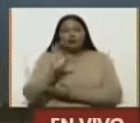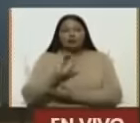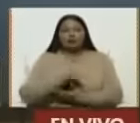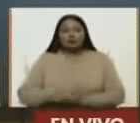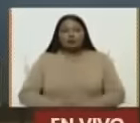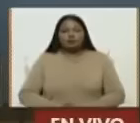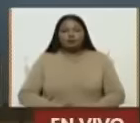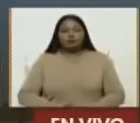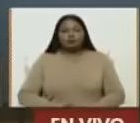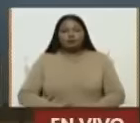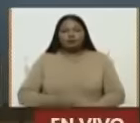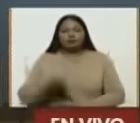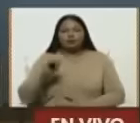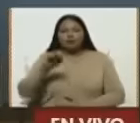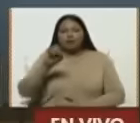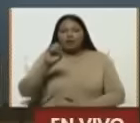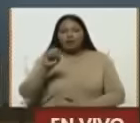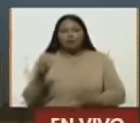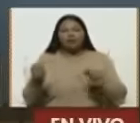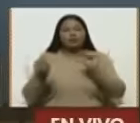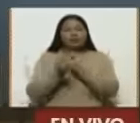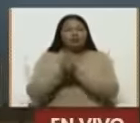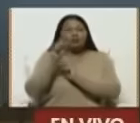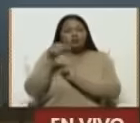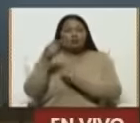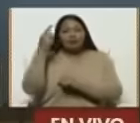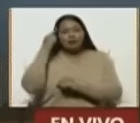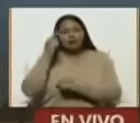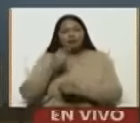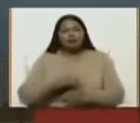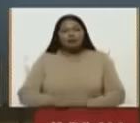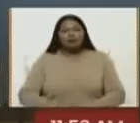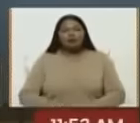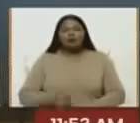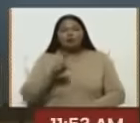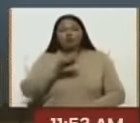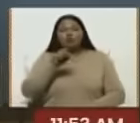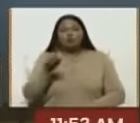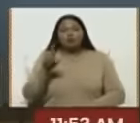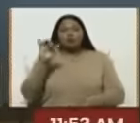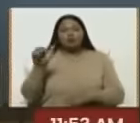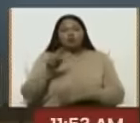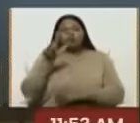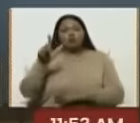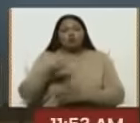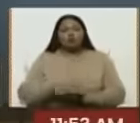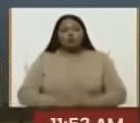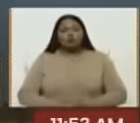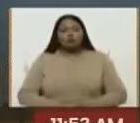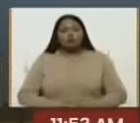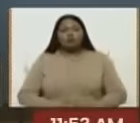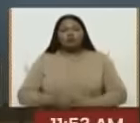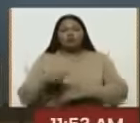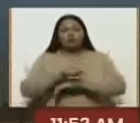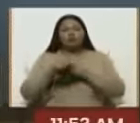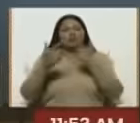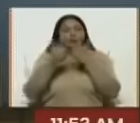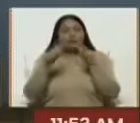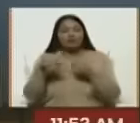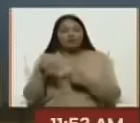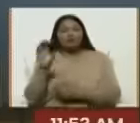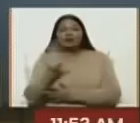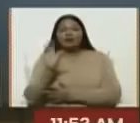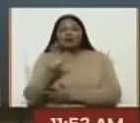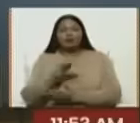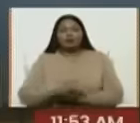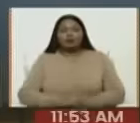y Ricardo Albacete fue detenido el día 11 de julio en la avenida Libertador de